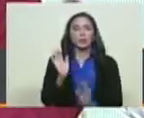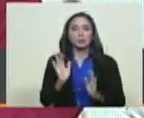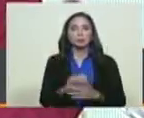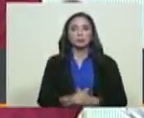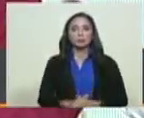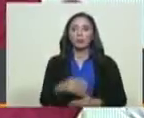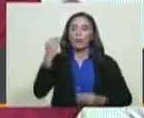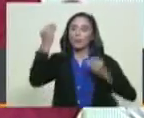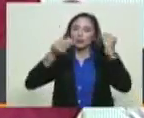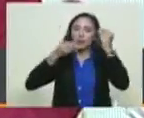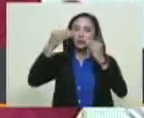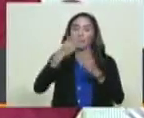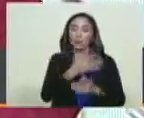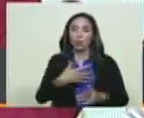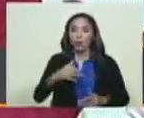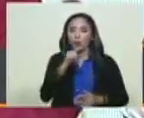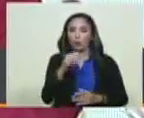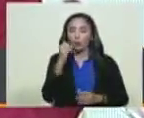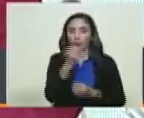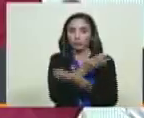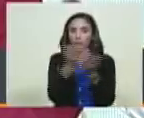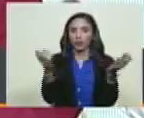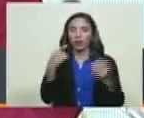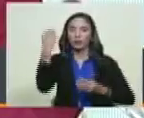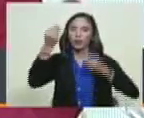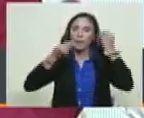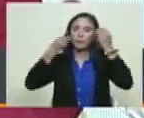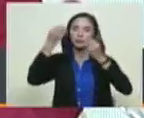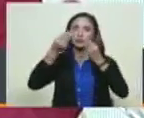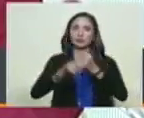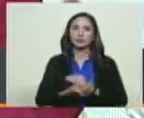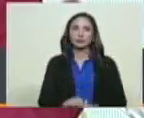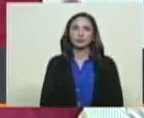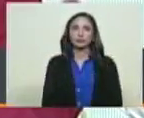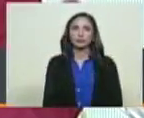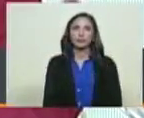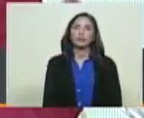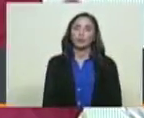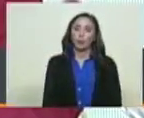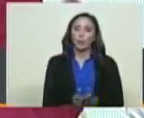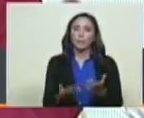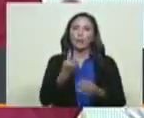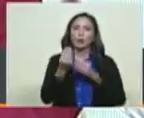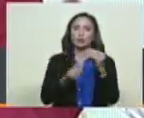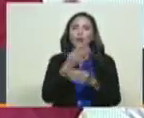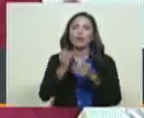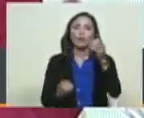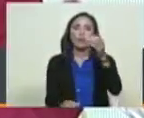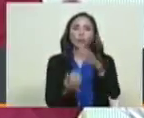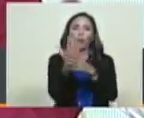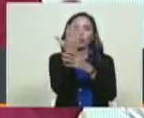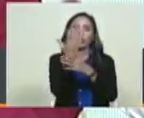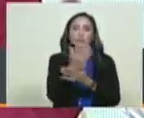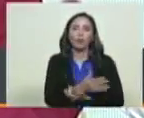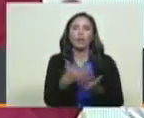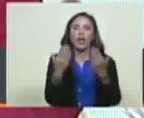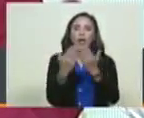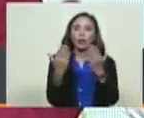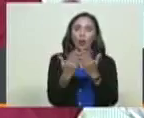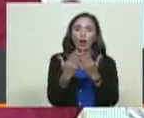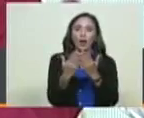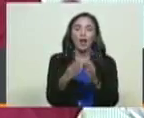y así lo quiero anunciar vamos a fundar una escuela